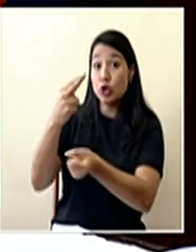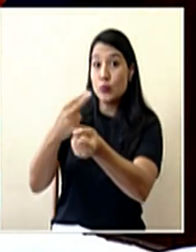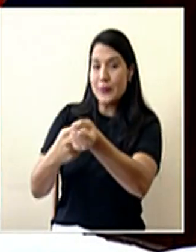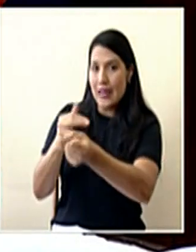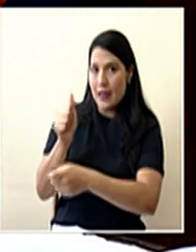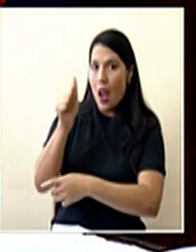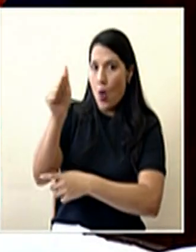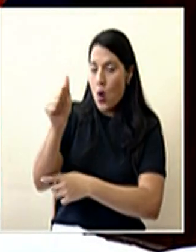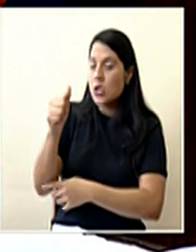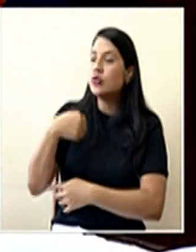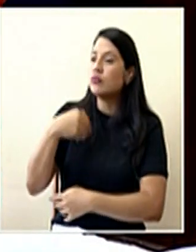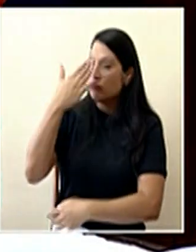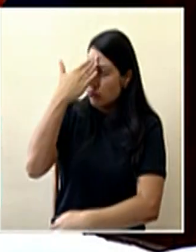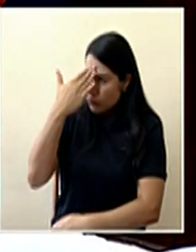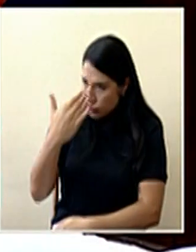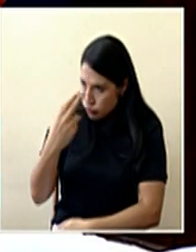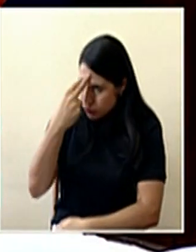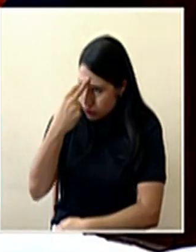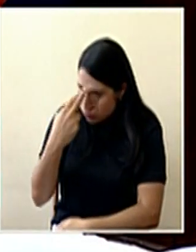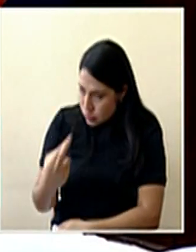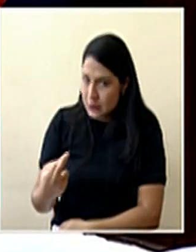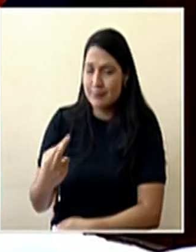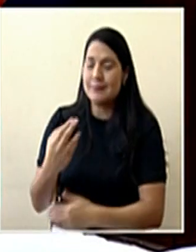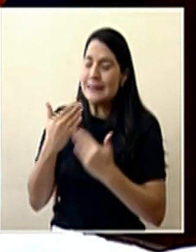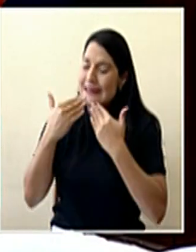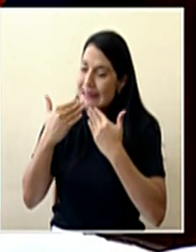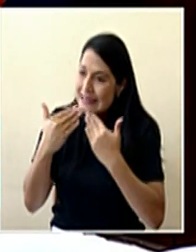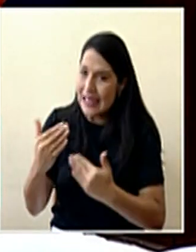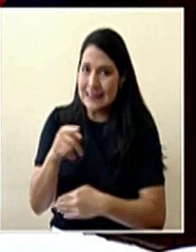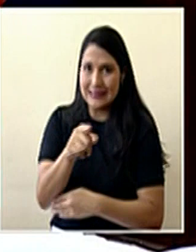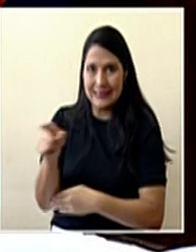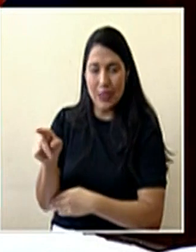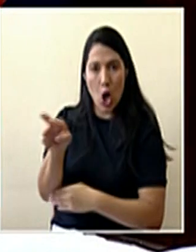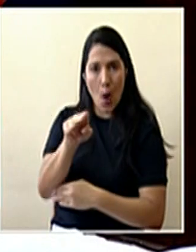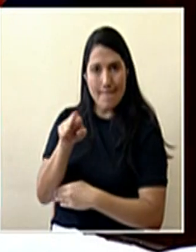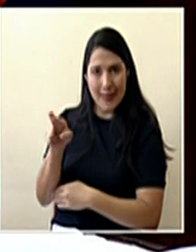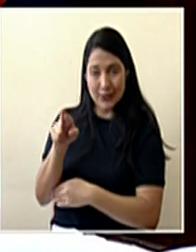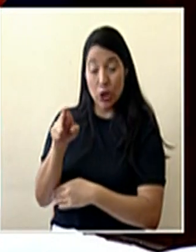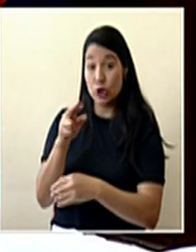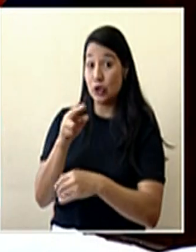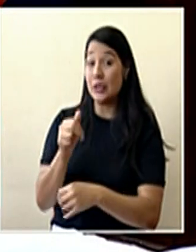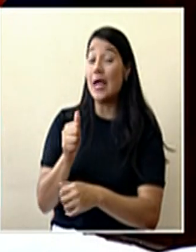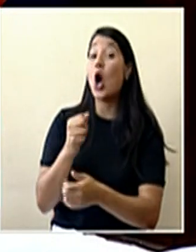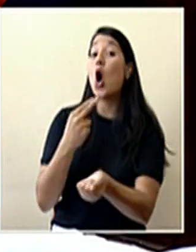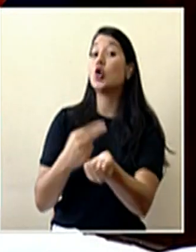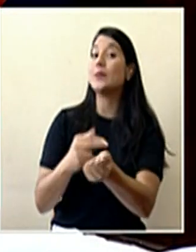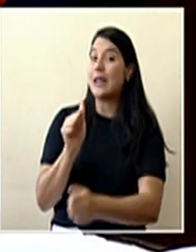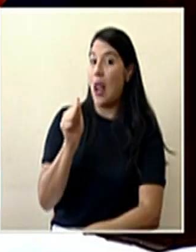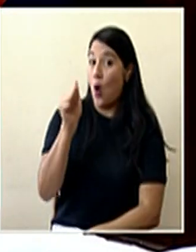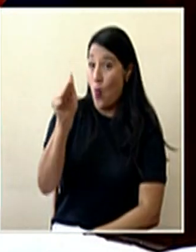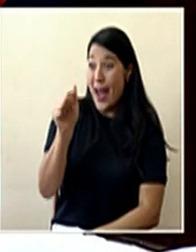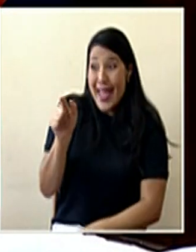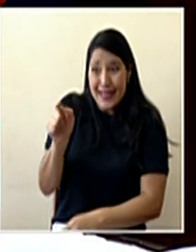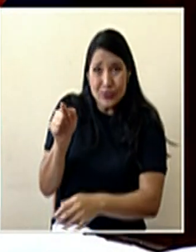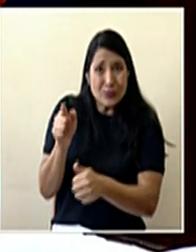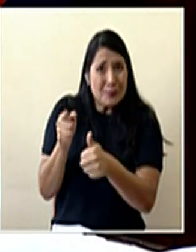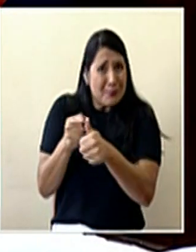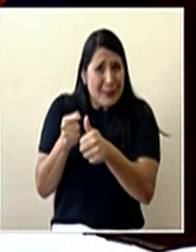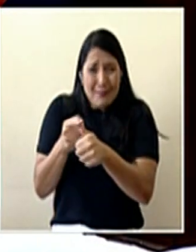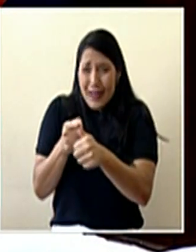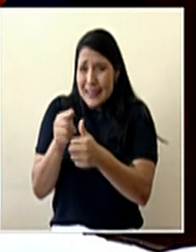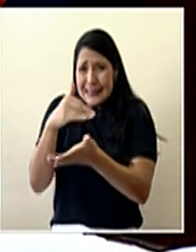mis respetos y mi agradecimiento profundo, porque ellos, a pesar de ser el centro que se vio más afectado inicialmente,